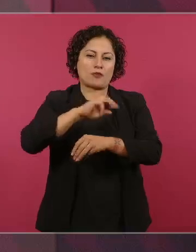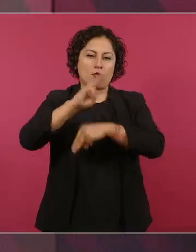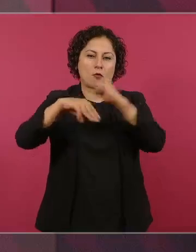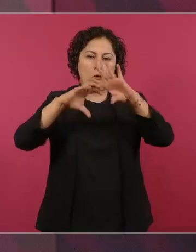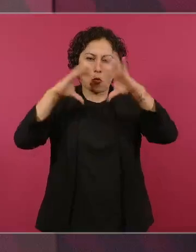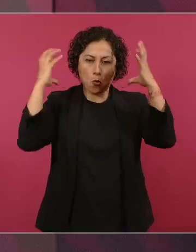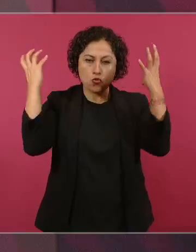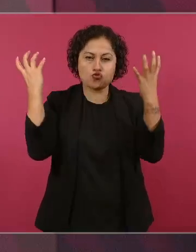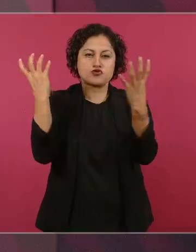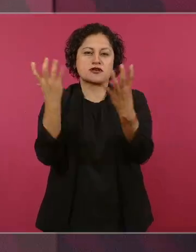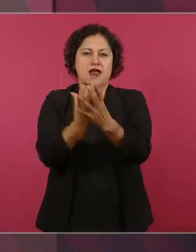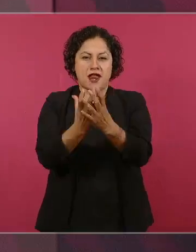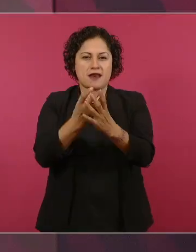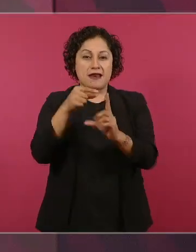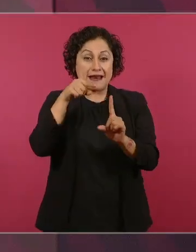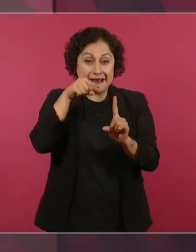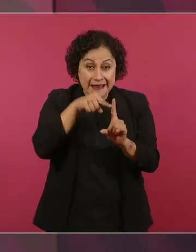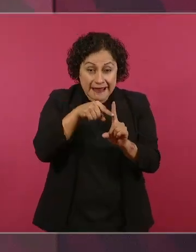500 pies.